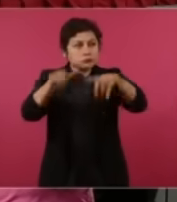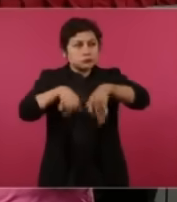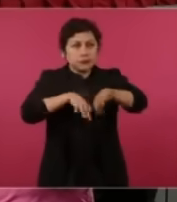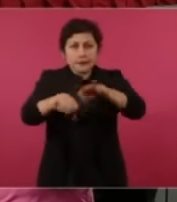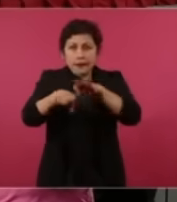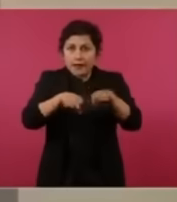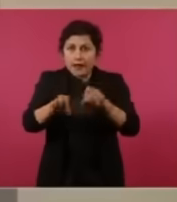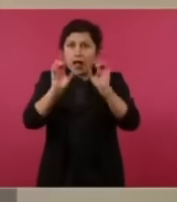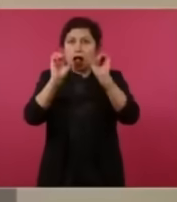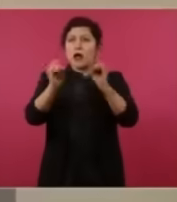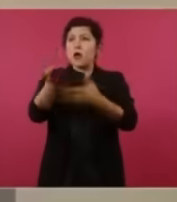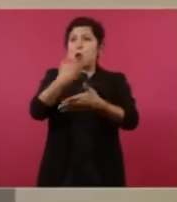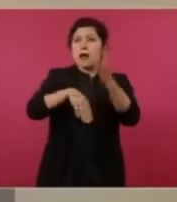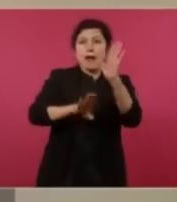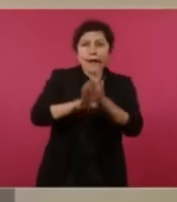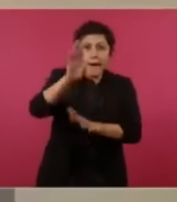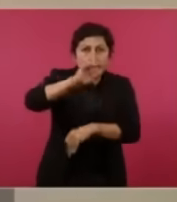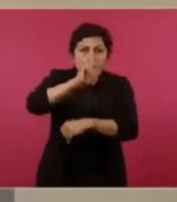Es esto.